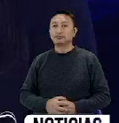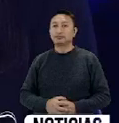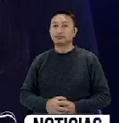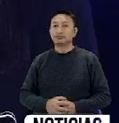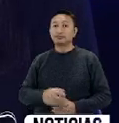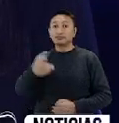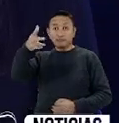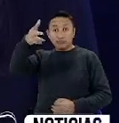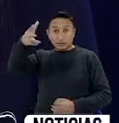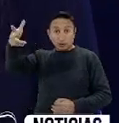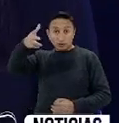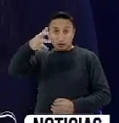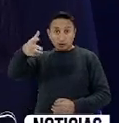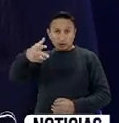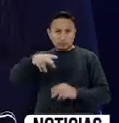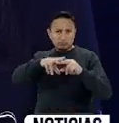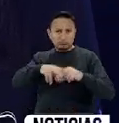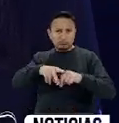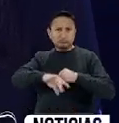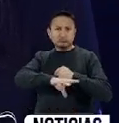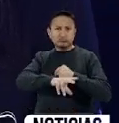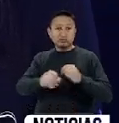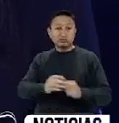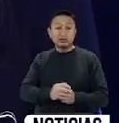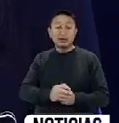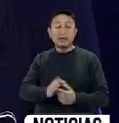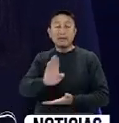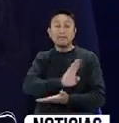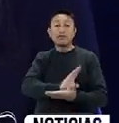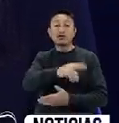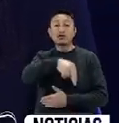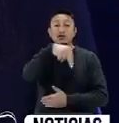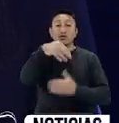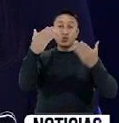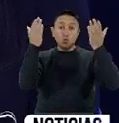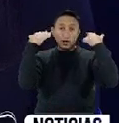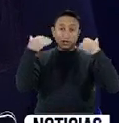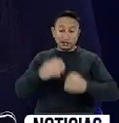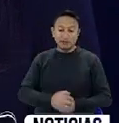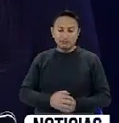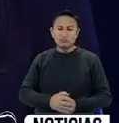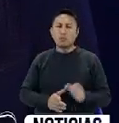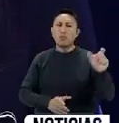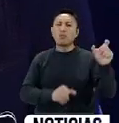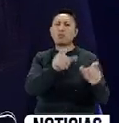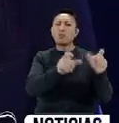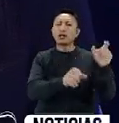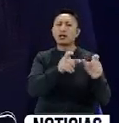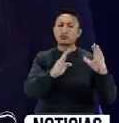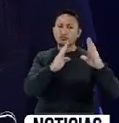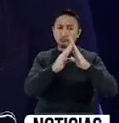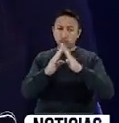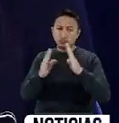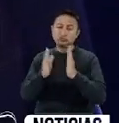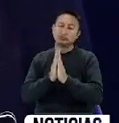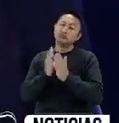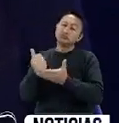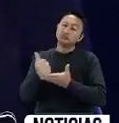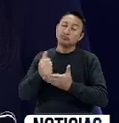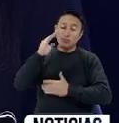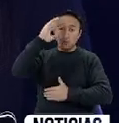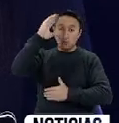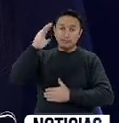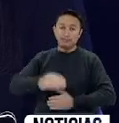Una cámara de seguridad registró un asalto en una ciudadela del norte de Guayaquil. Los habitantes de este sector solicitan más control